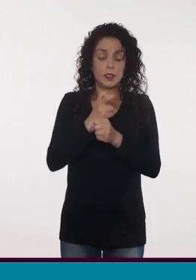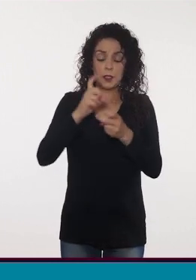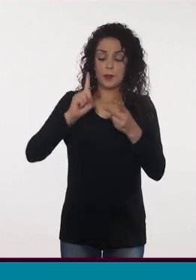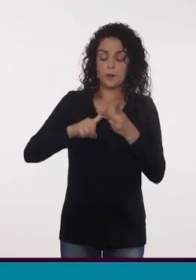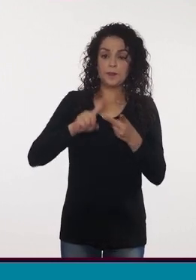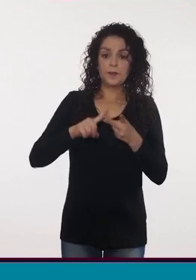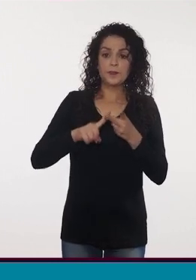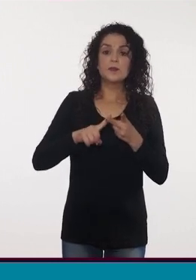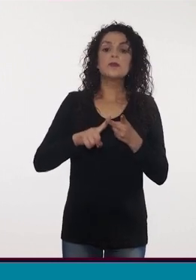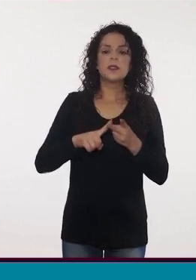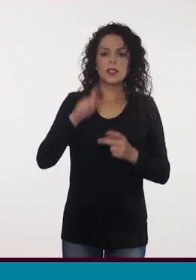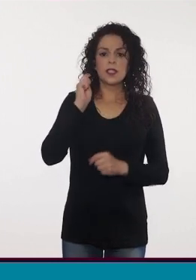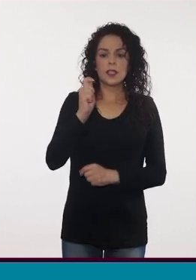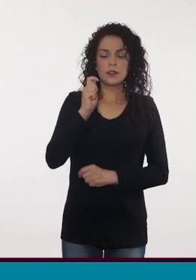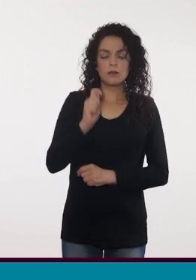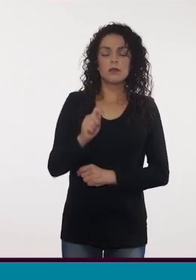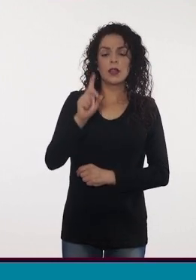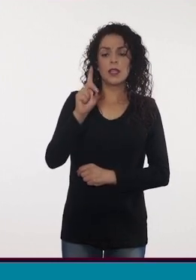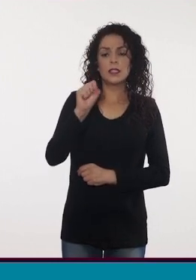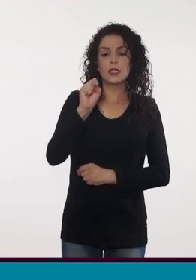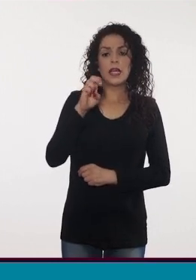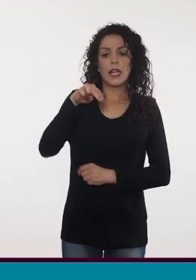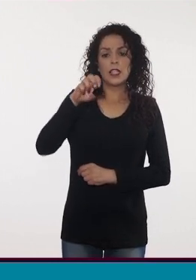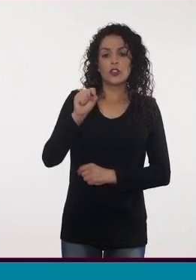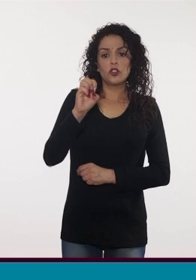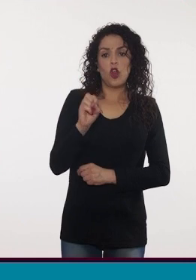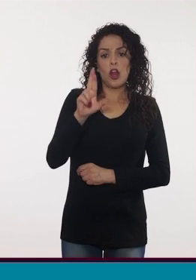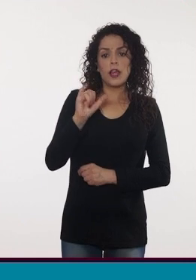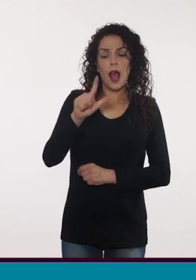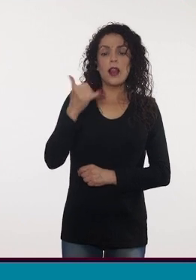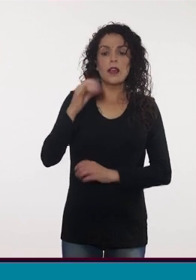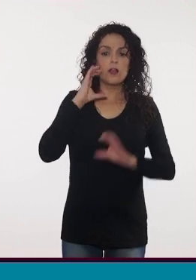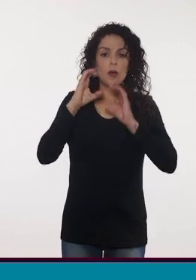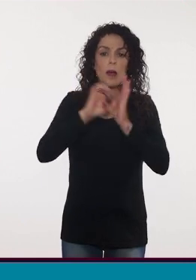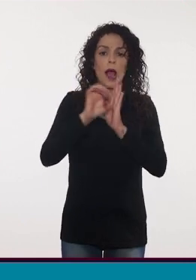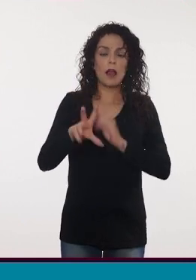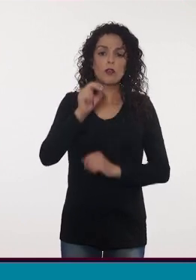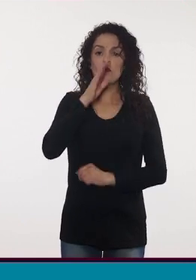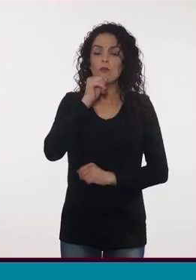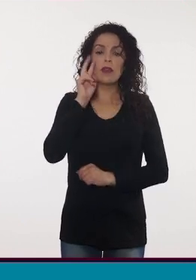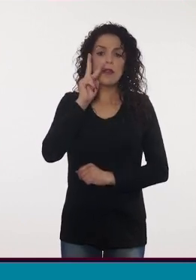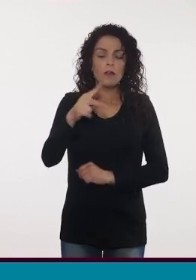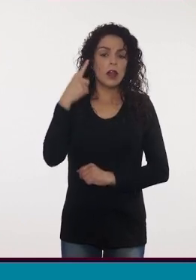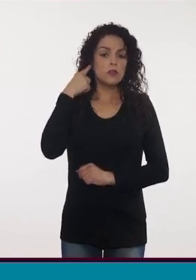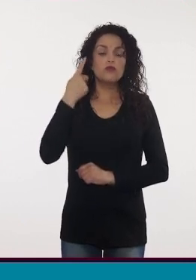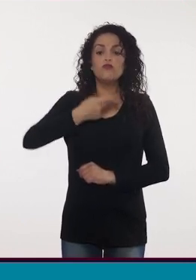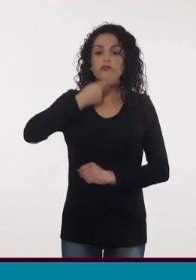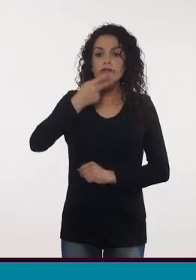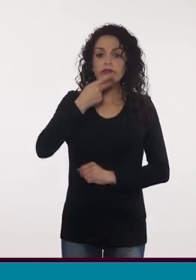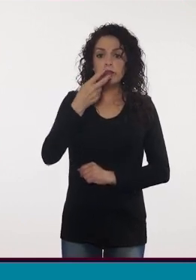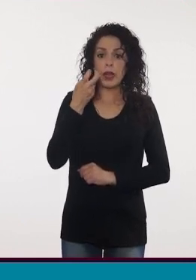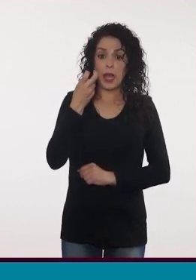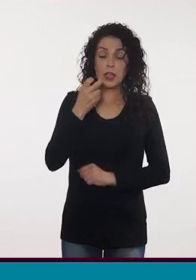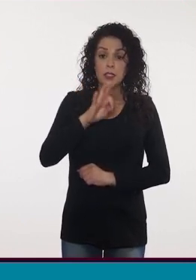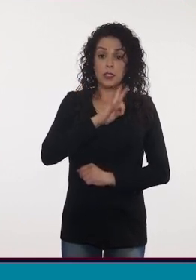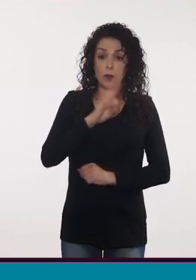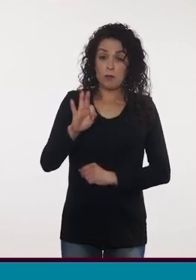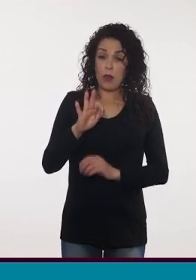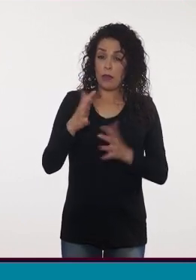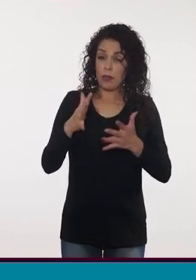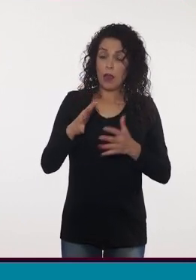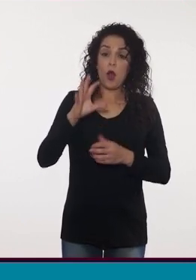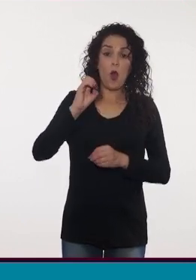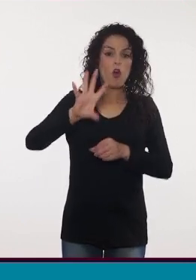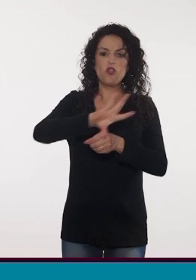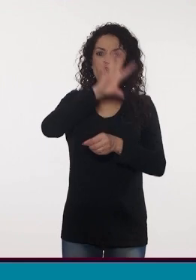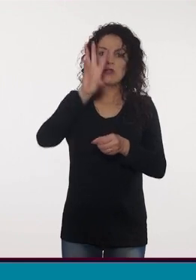discapacidades sensoriales y de comunicación, como los problemas para ver, escuchar y hablar, que pueden ser parciales o totales.